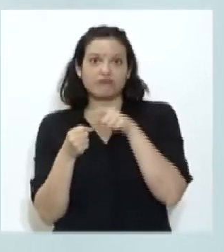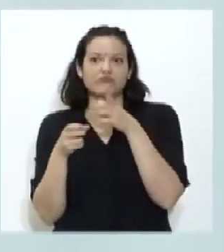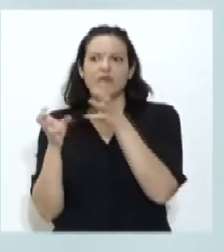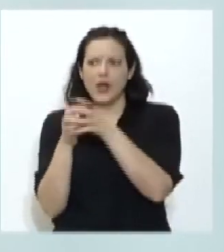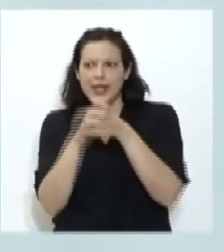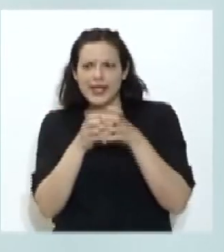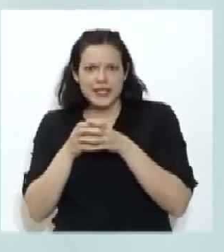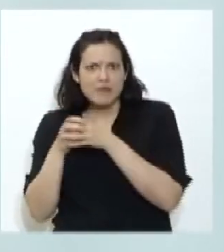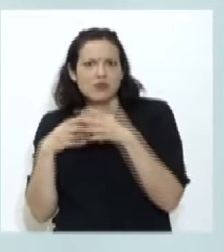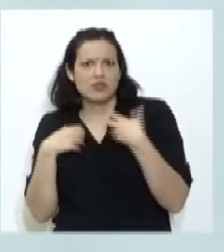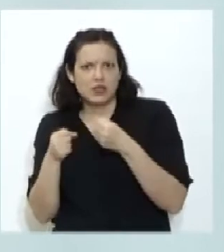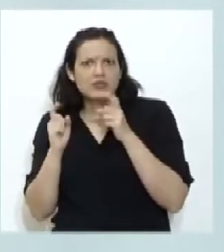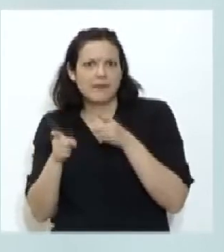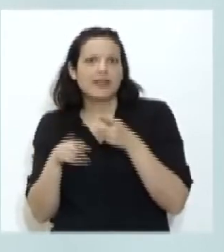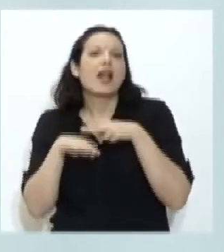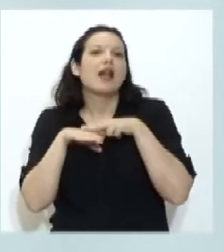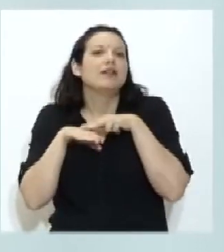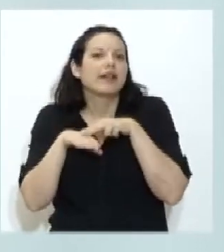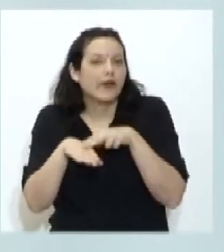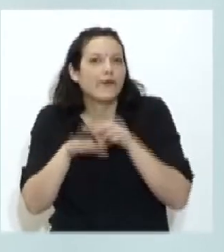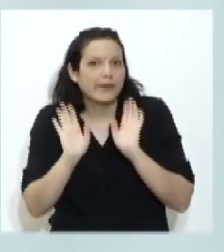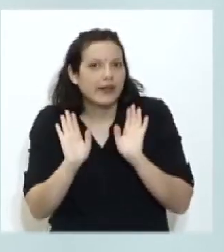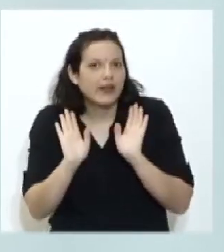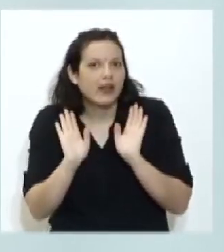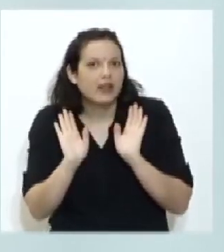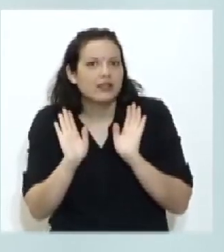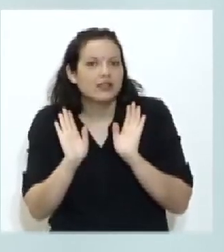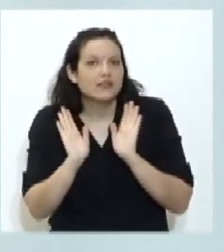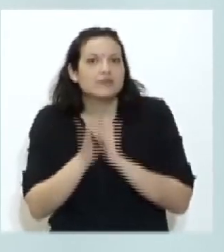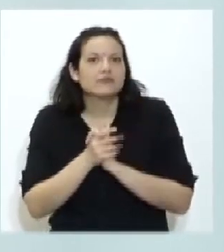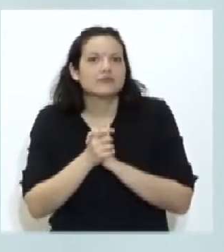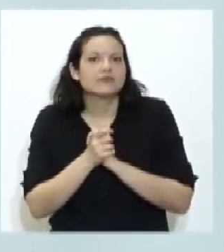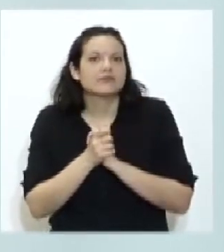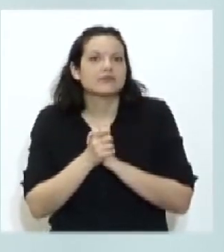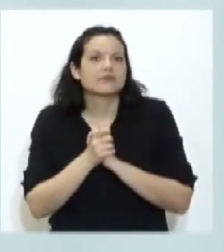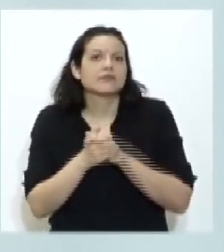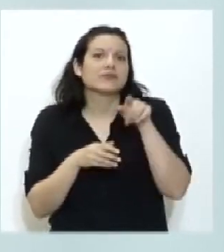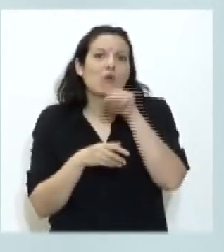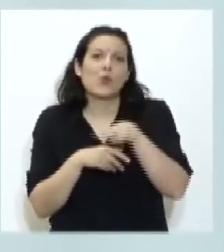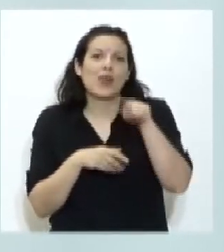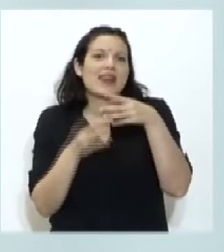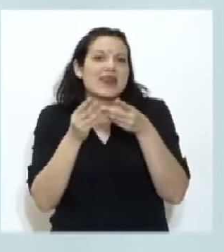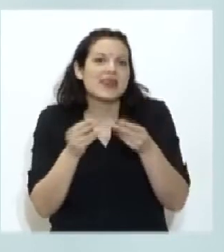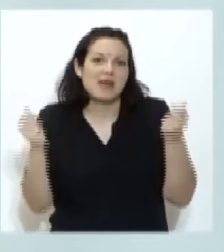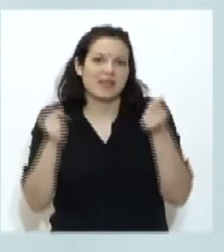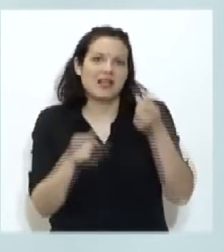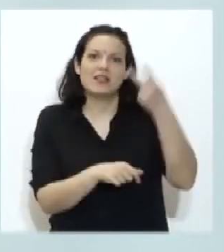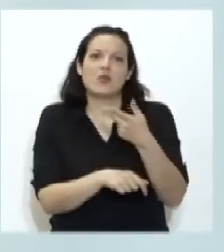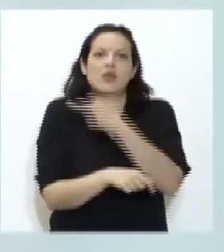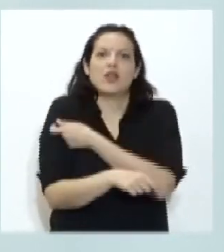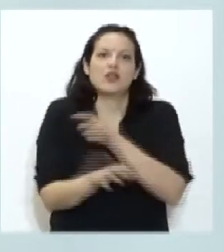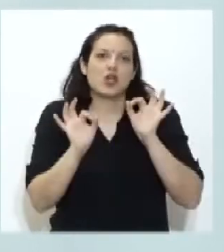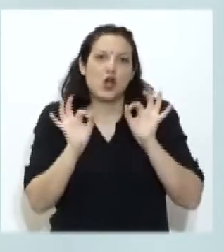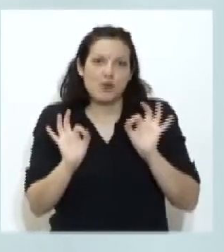salud del ministerio la recomendación por supuesto es terminar el esquema o culminar el esquema con la